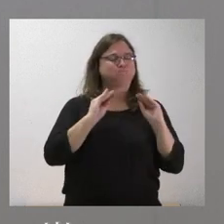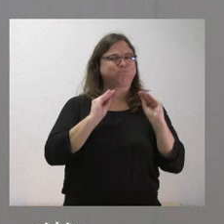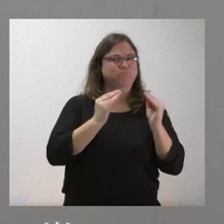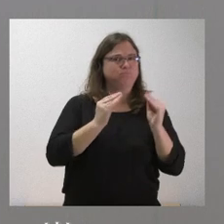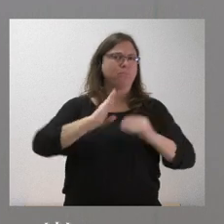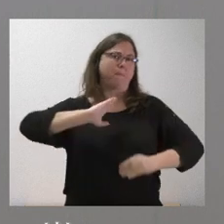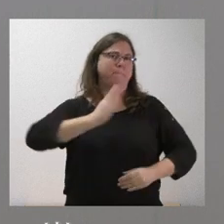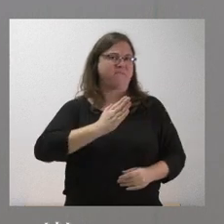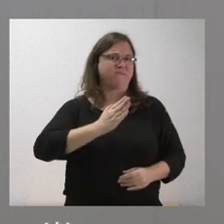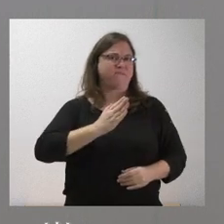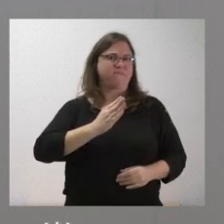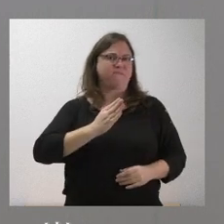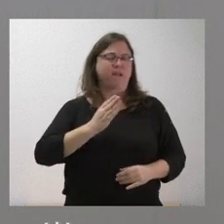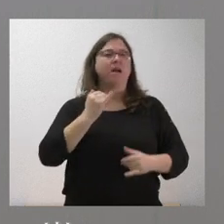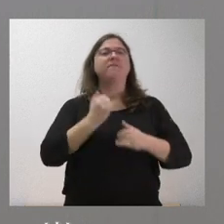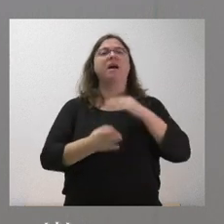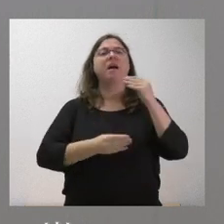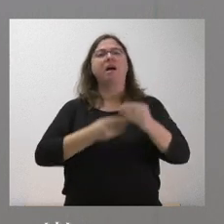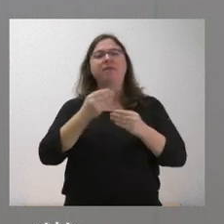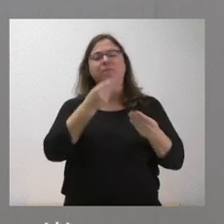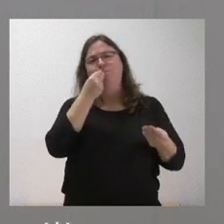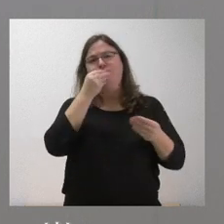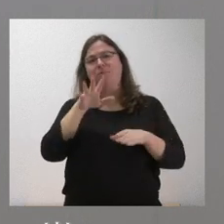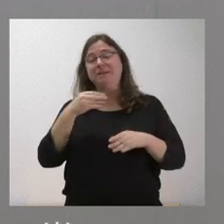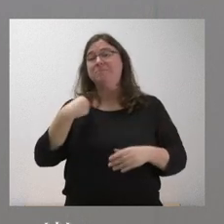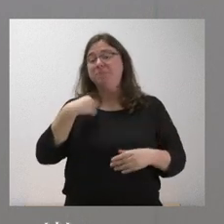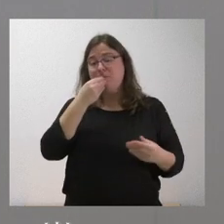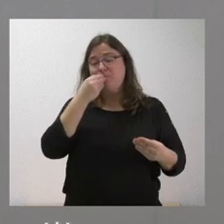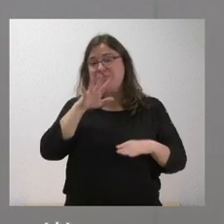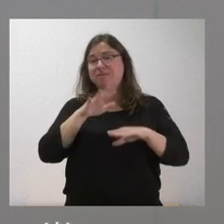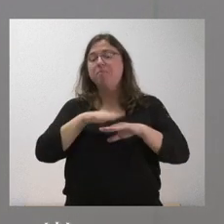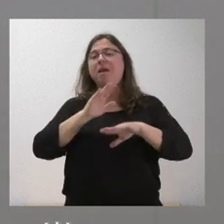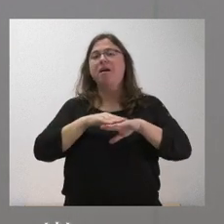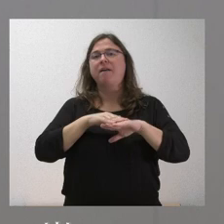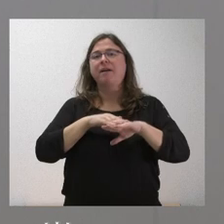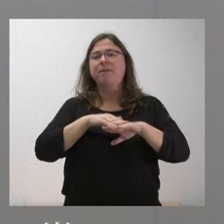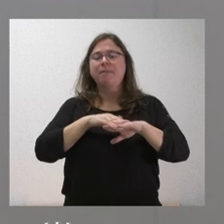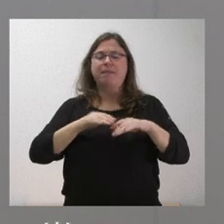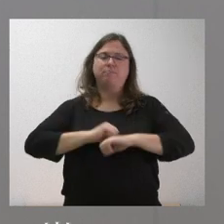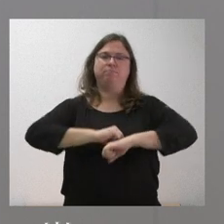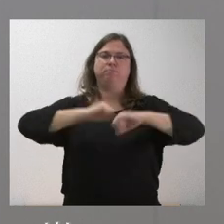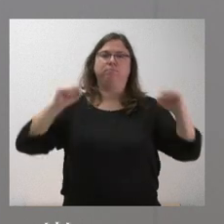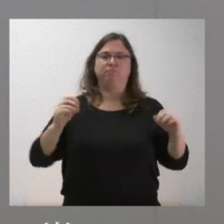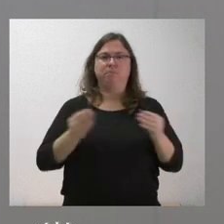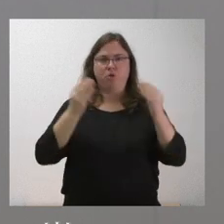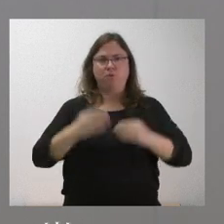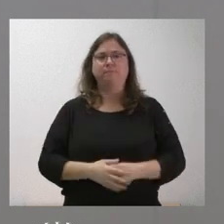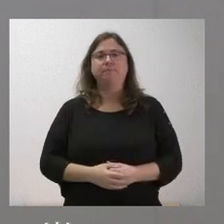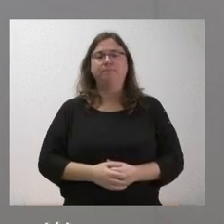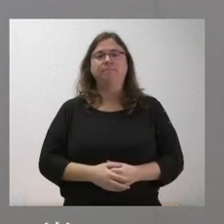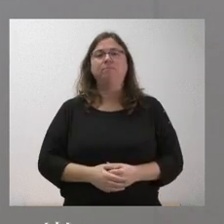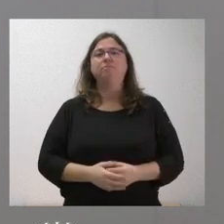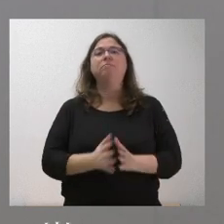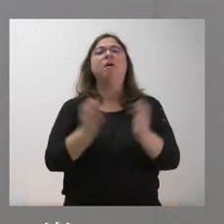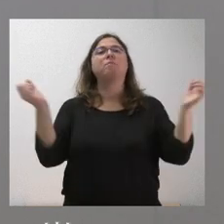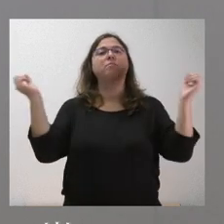y lo que hacemos ahora es sustituir la misma para favorecer su consolidación se aprueba el